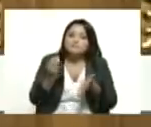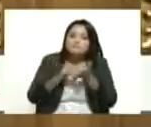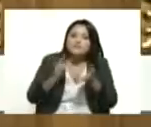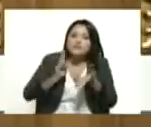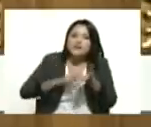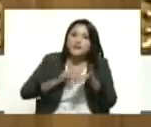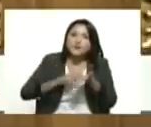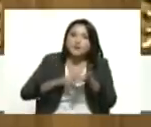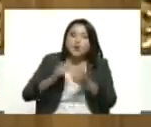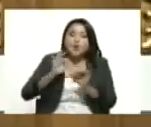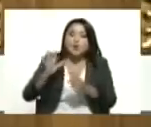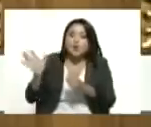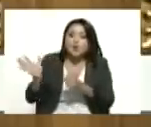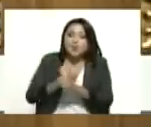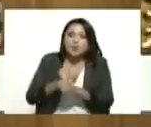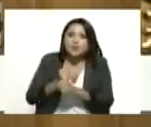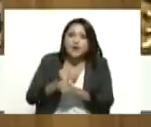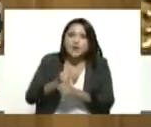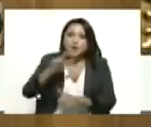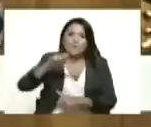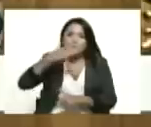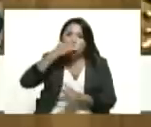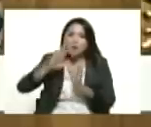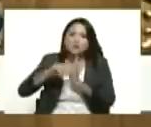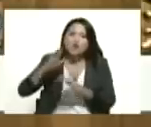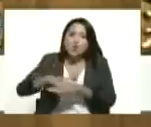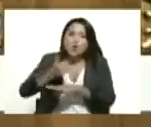incautados, decomisados y confiscados.